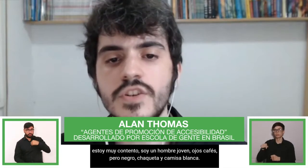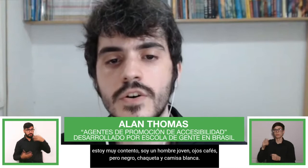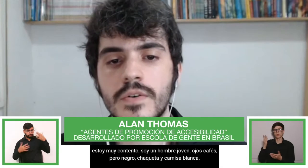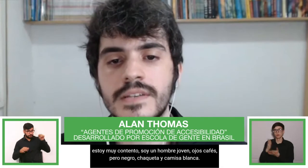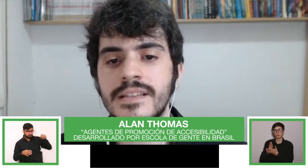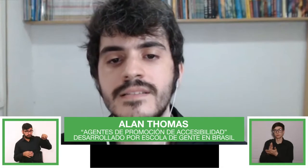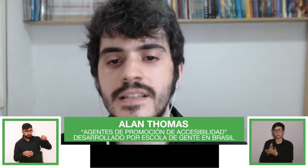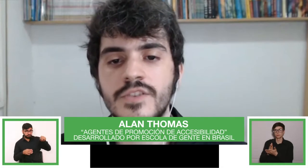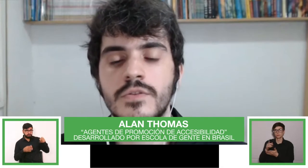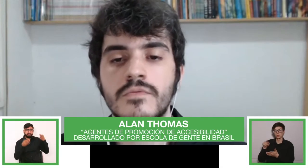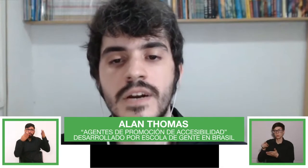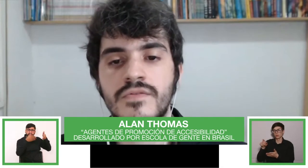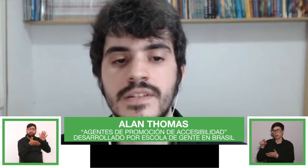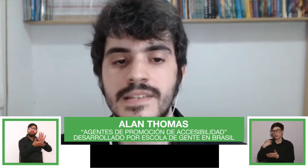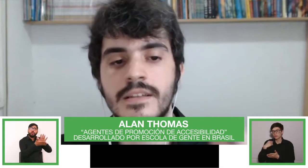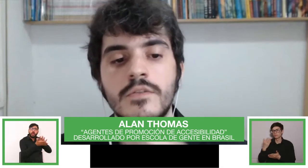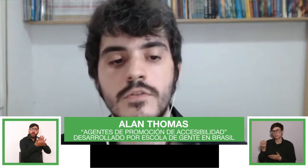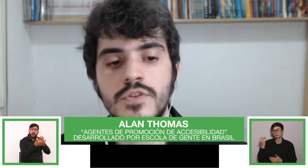me tomaron.